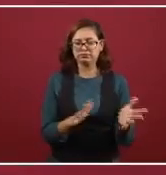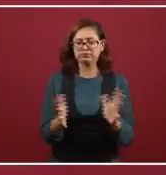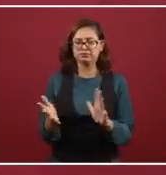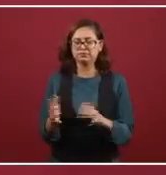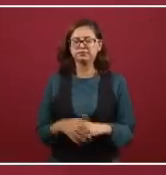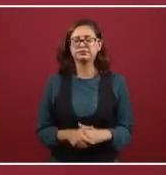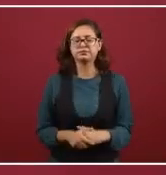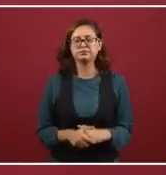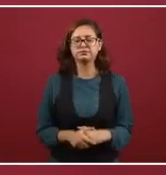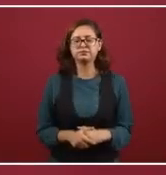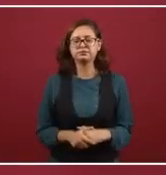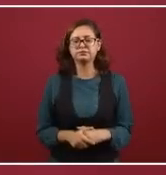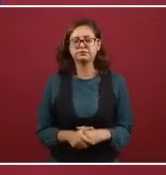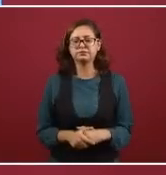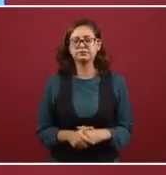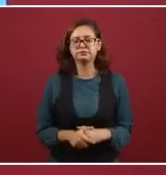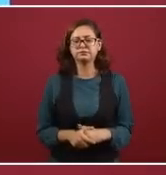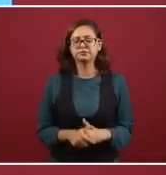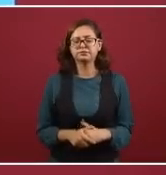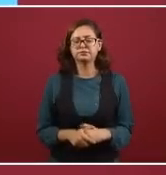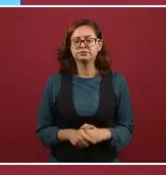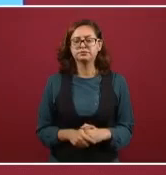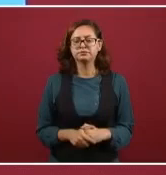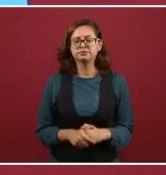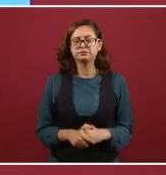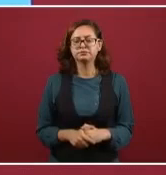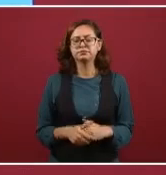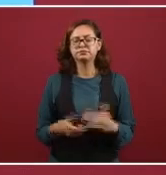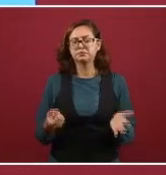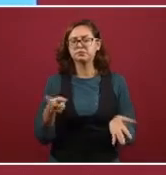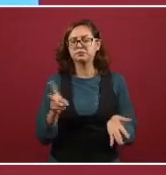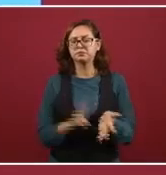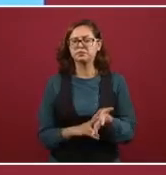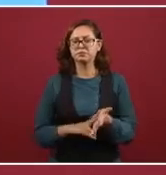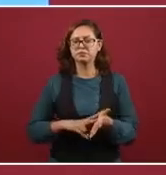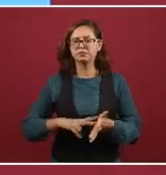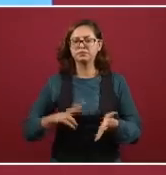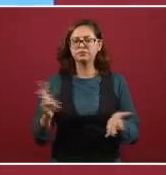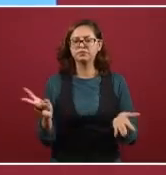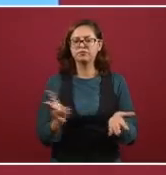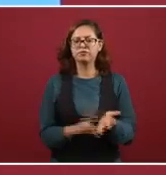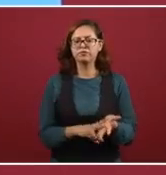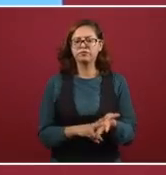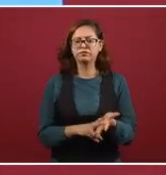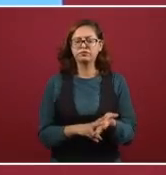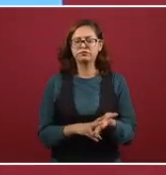vamos a decir, el valor